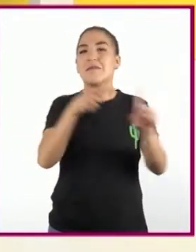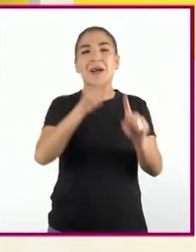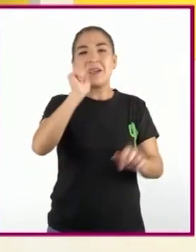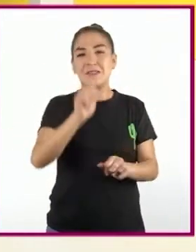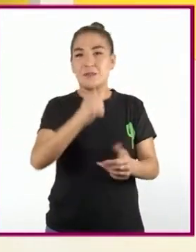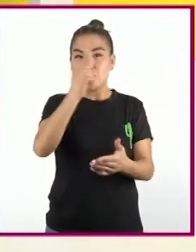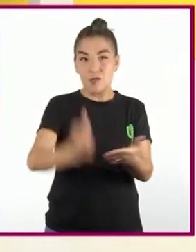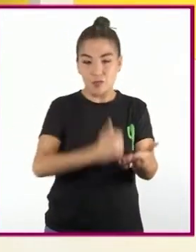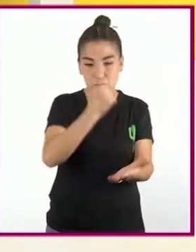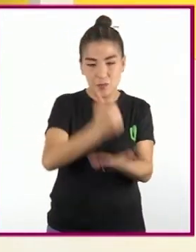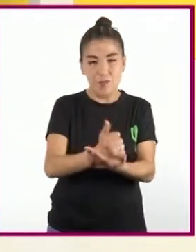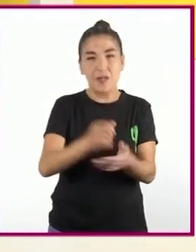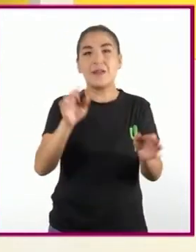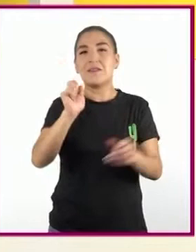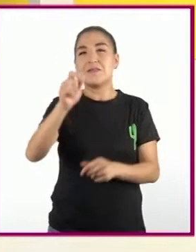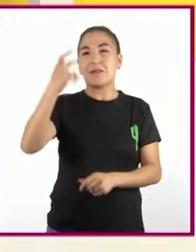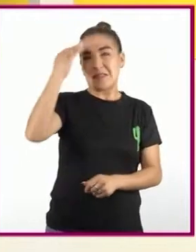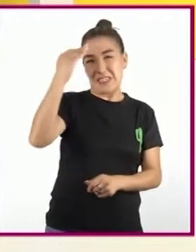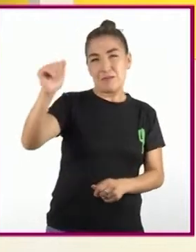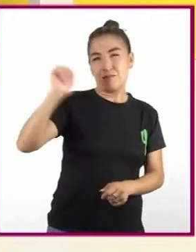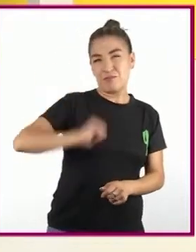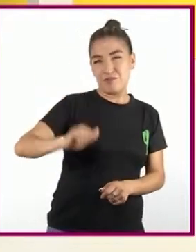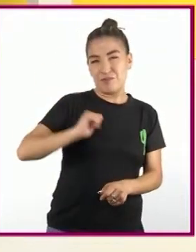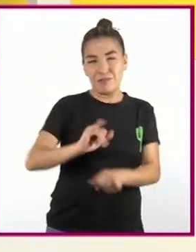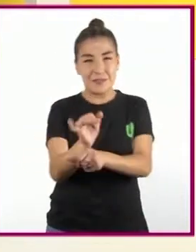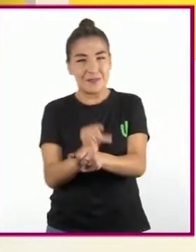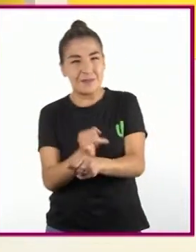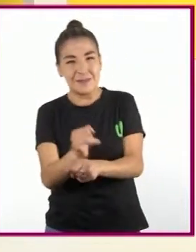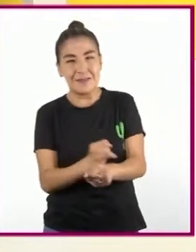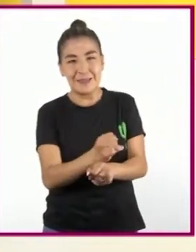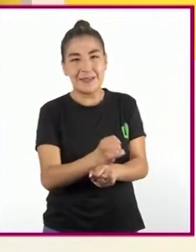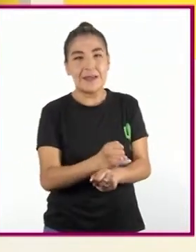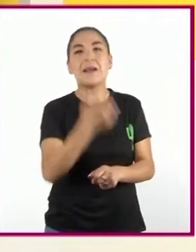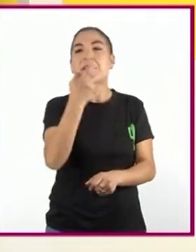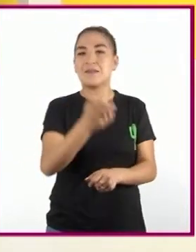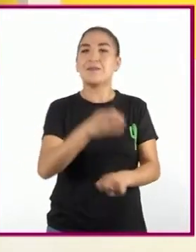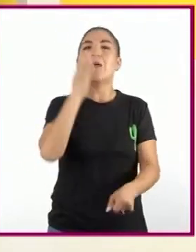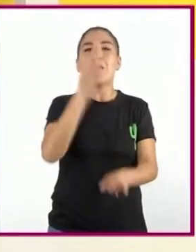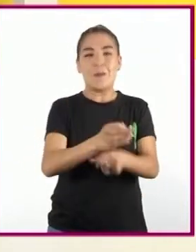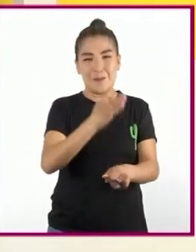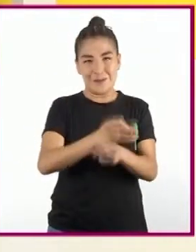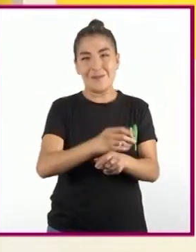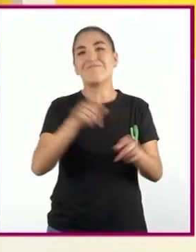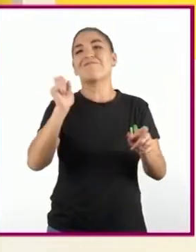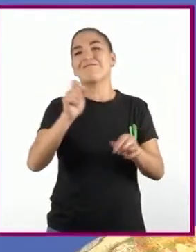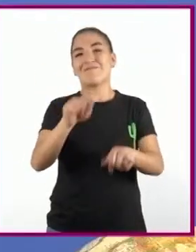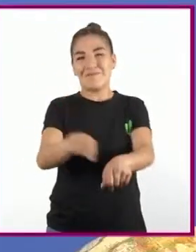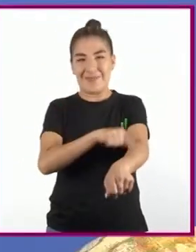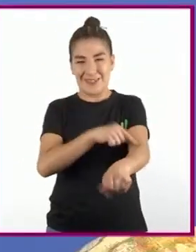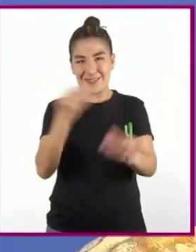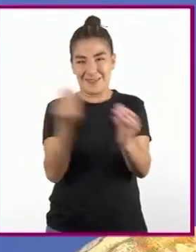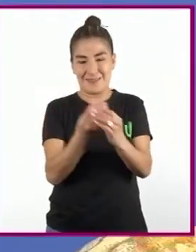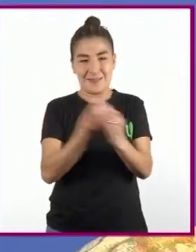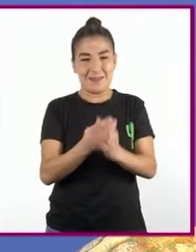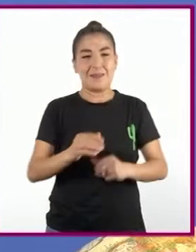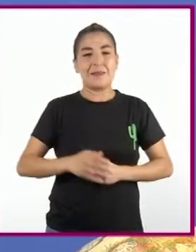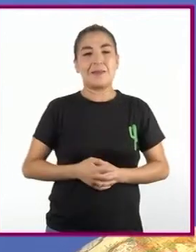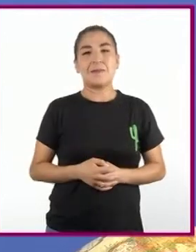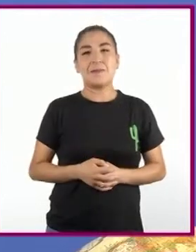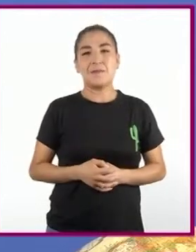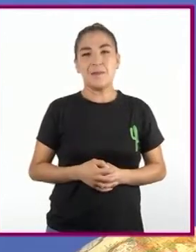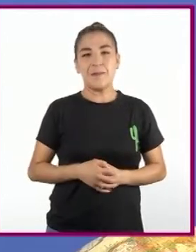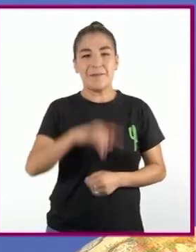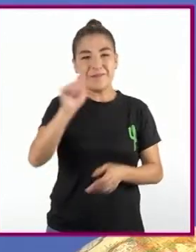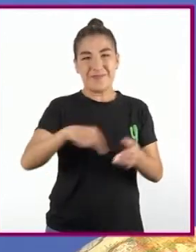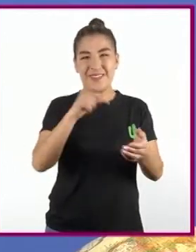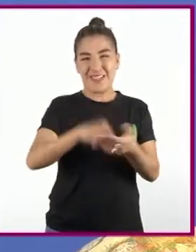grandes ciudades del periodo de análisis? Todo esto lo estudiaremos a lo largo de la sesión. La zona arqueológica